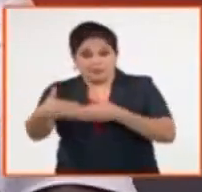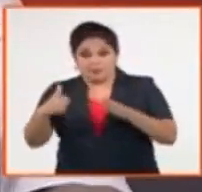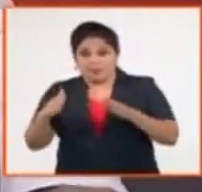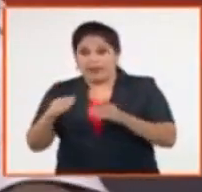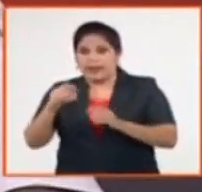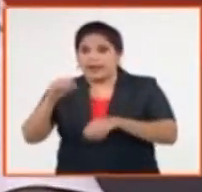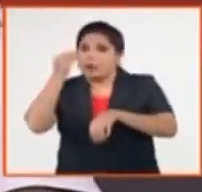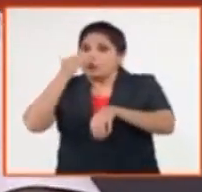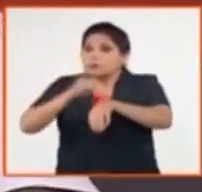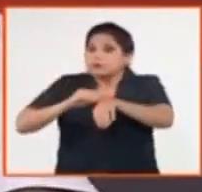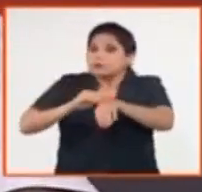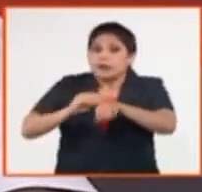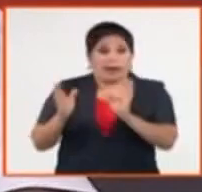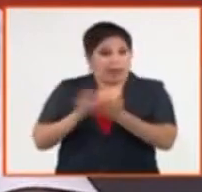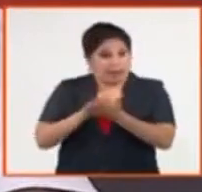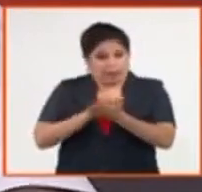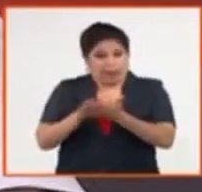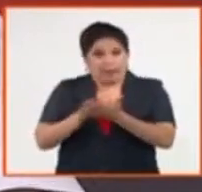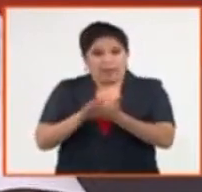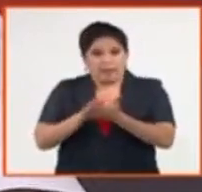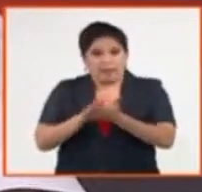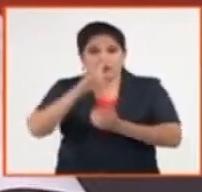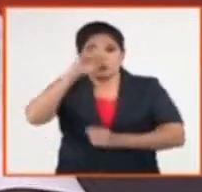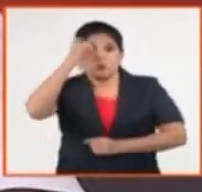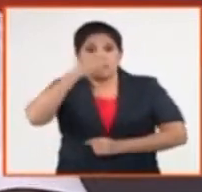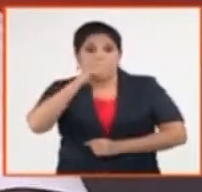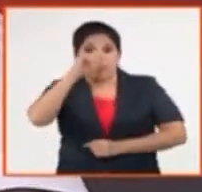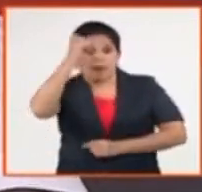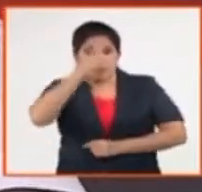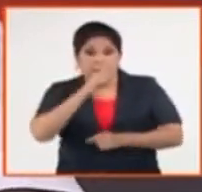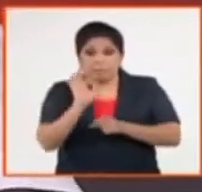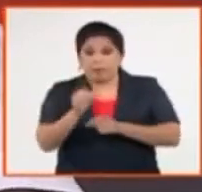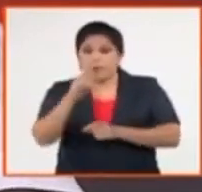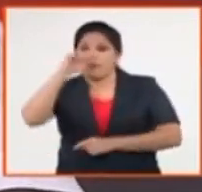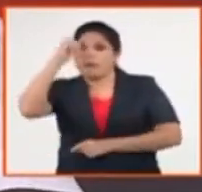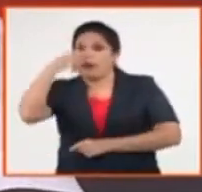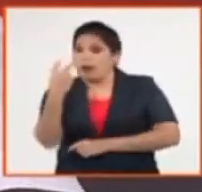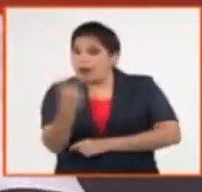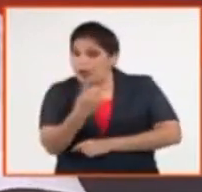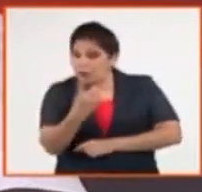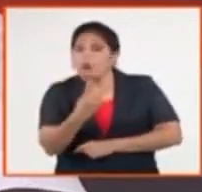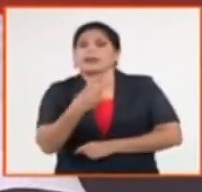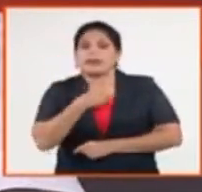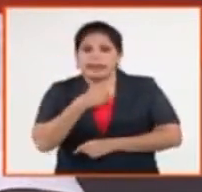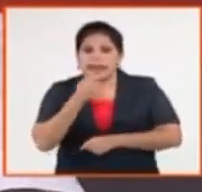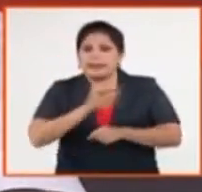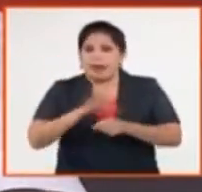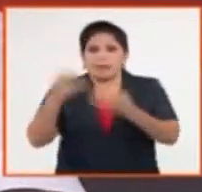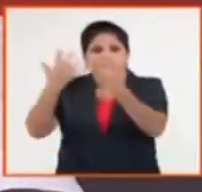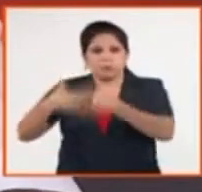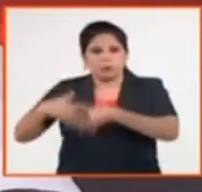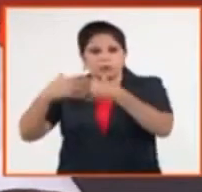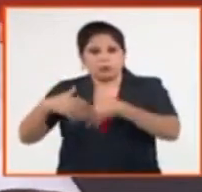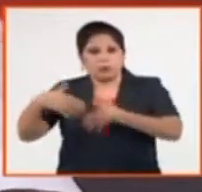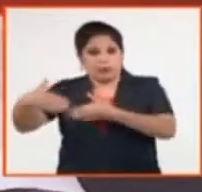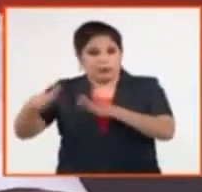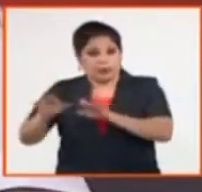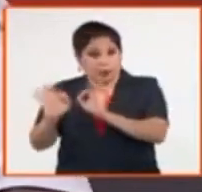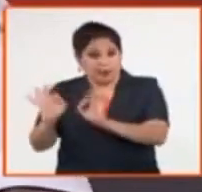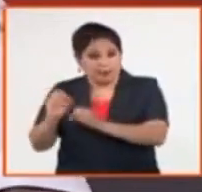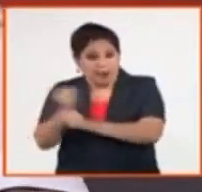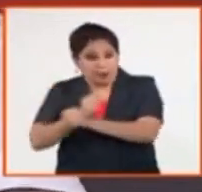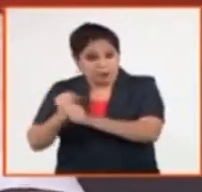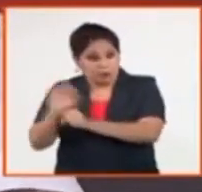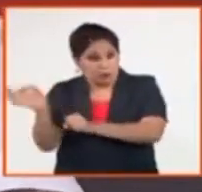tiomersal, tanto de Soberana como de Abdala, que estarán ya disponibles para su uso en la